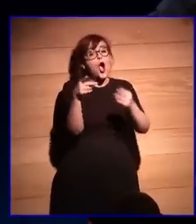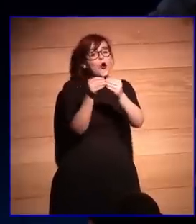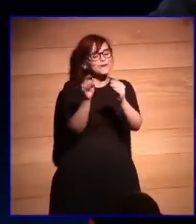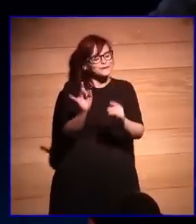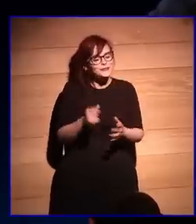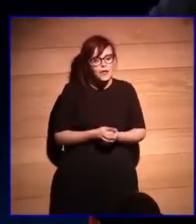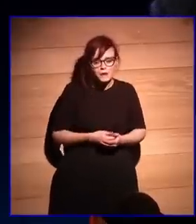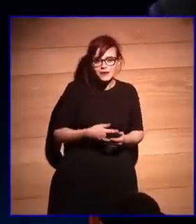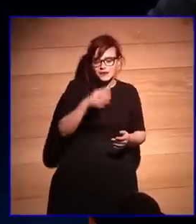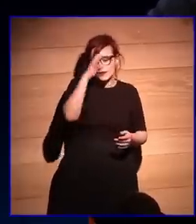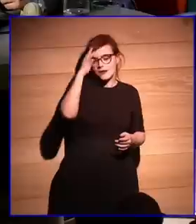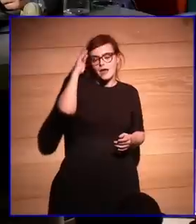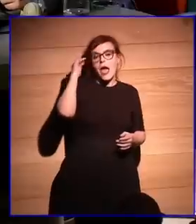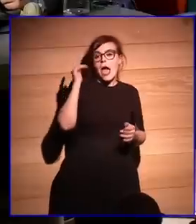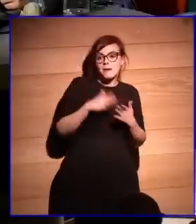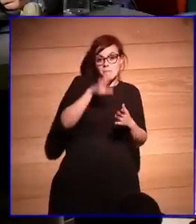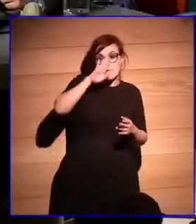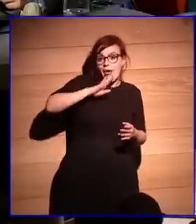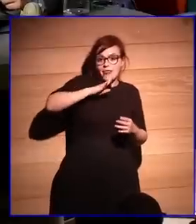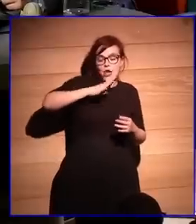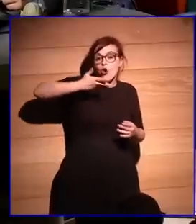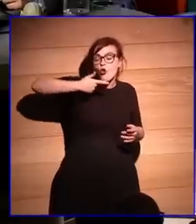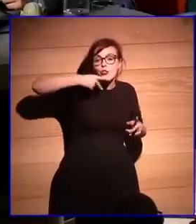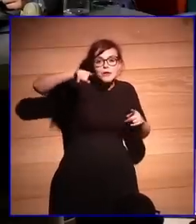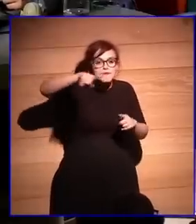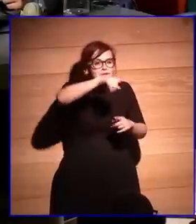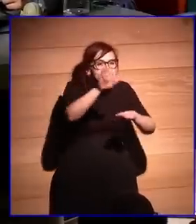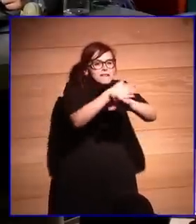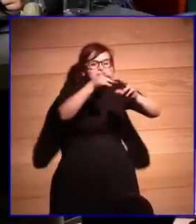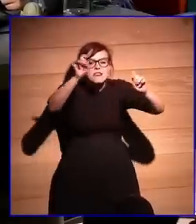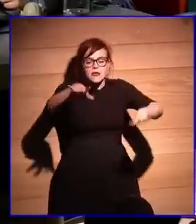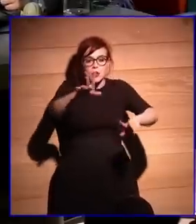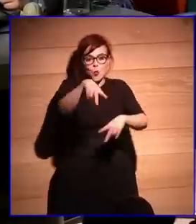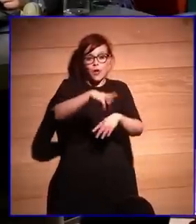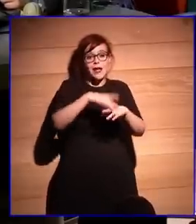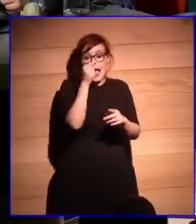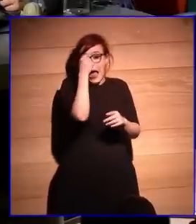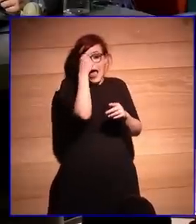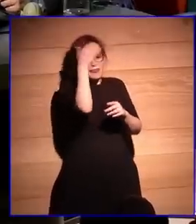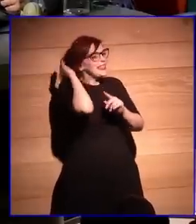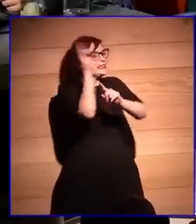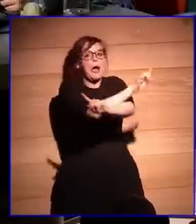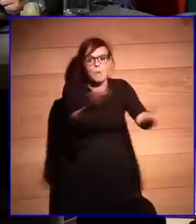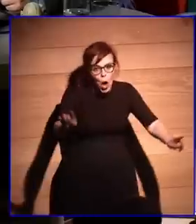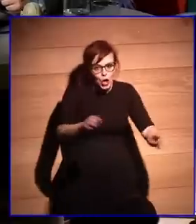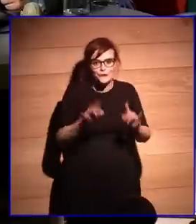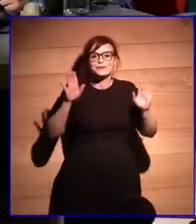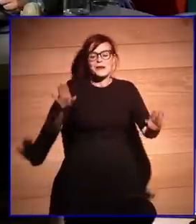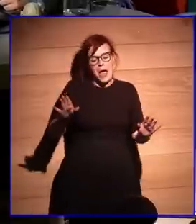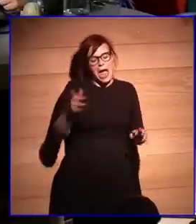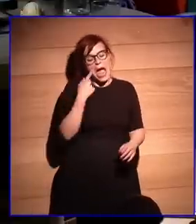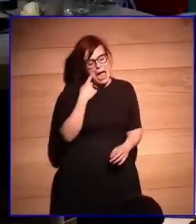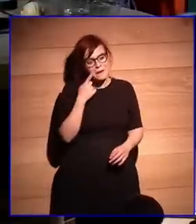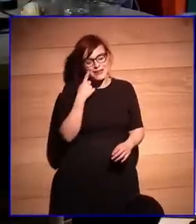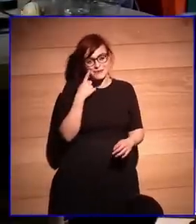momento en a ver, mi padre no lo distinguió en su vida. Y sabes que... Perdón, ni Gandhi. El momento